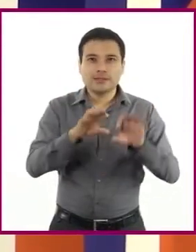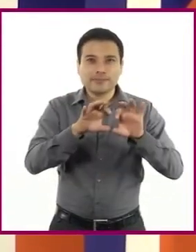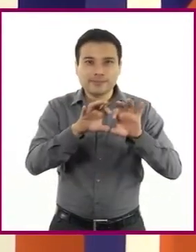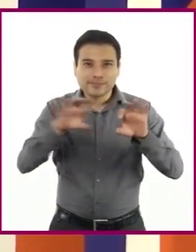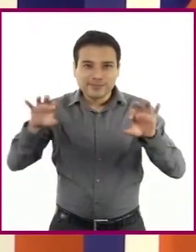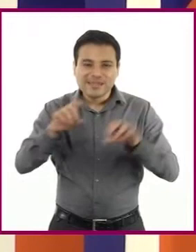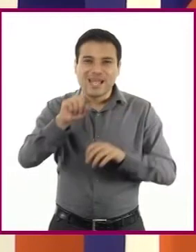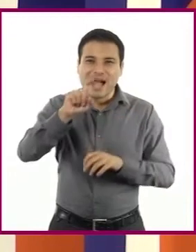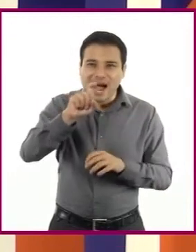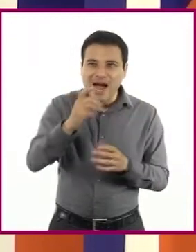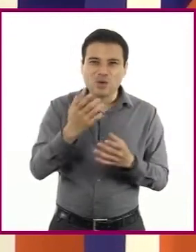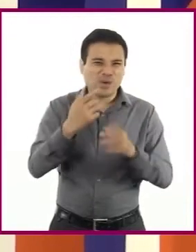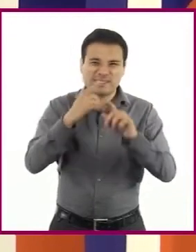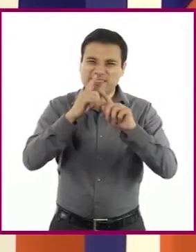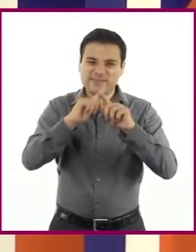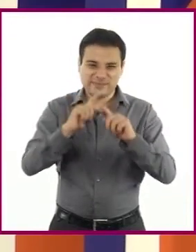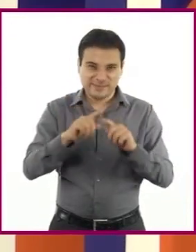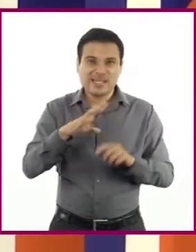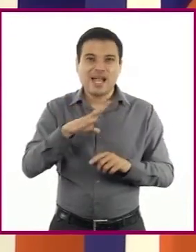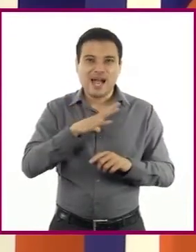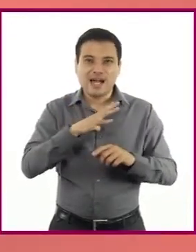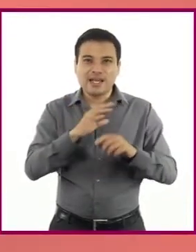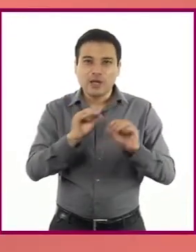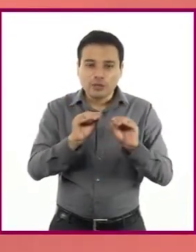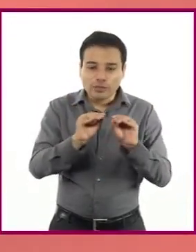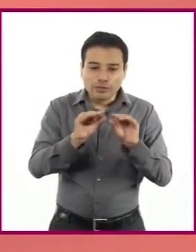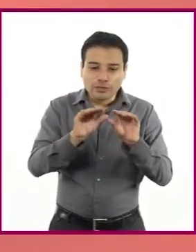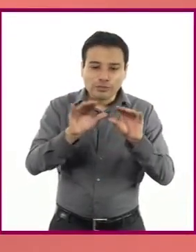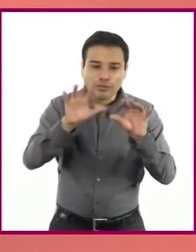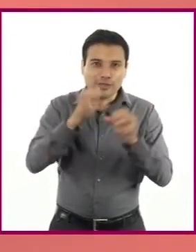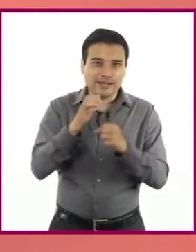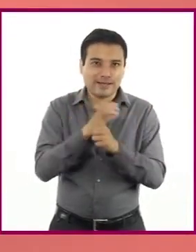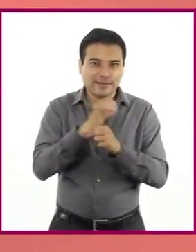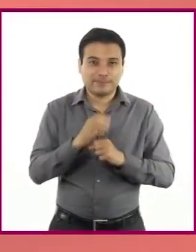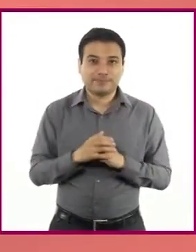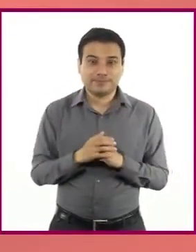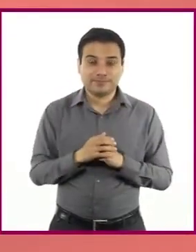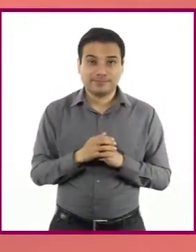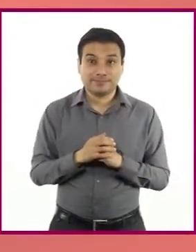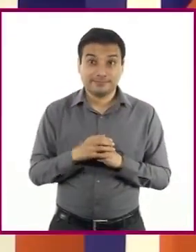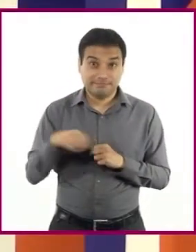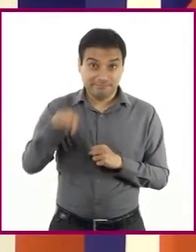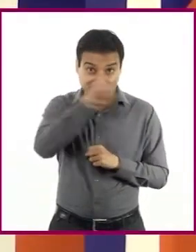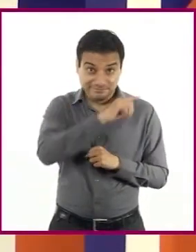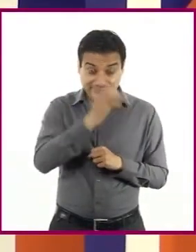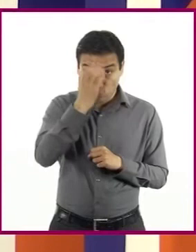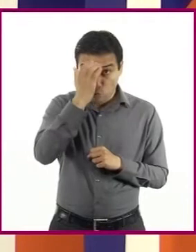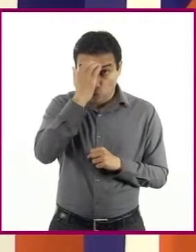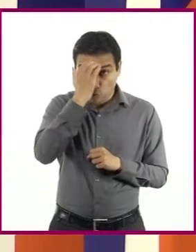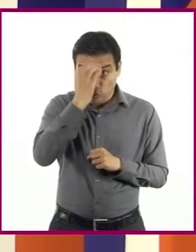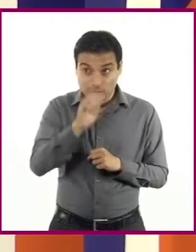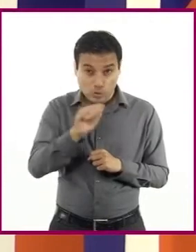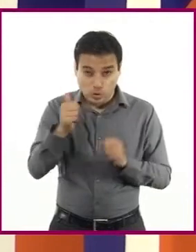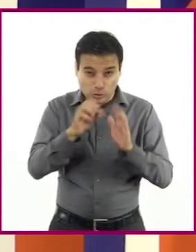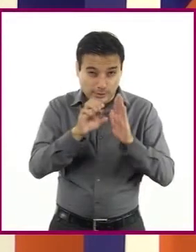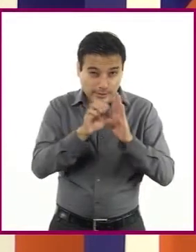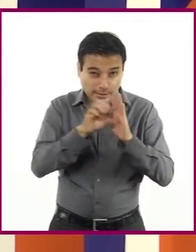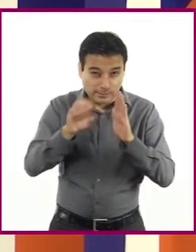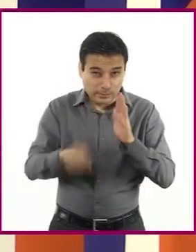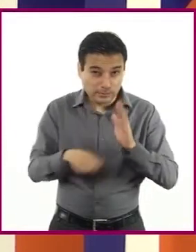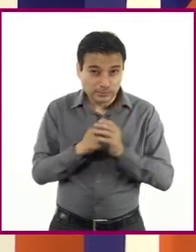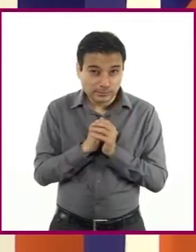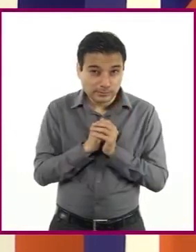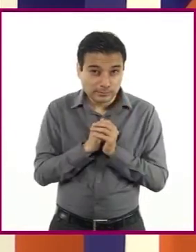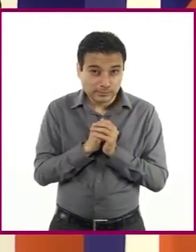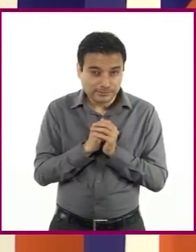se utilizan para la distribución del agua potable. ¿Conocen ustedes otros ejemplos de oxidación del hierro?